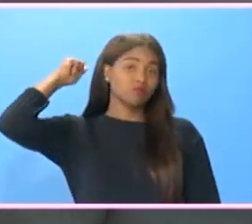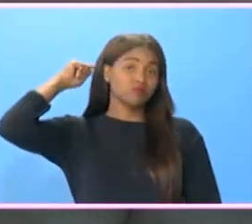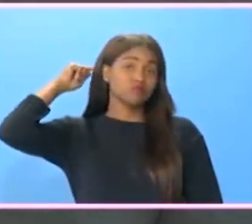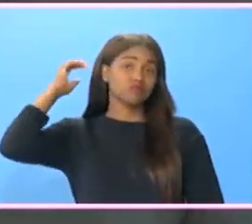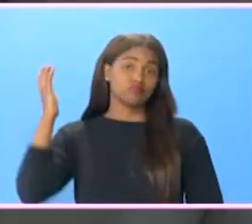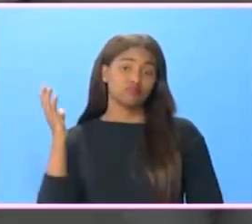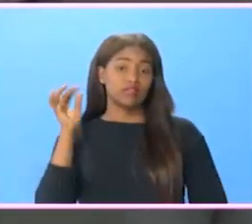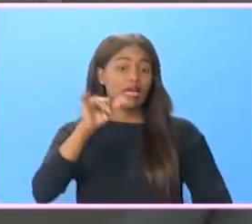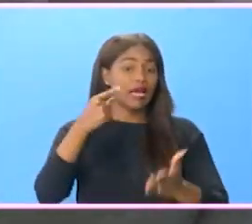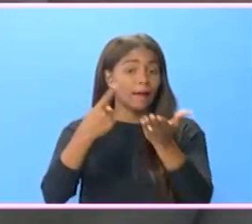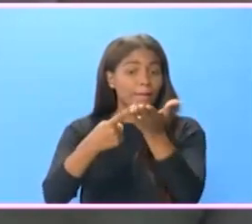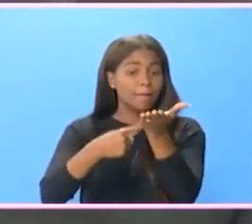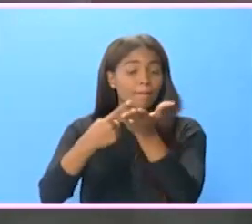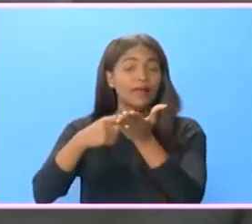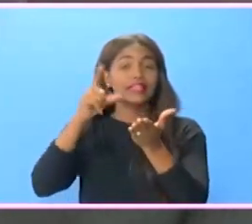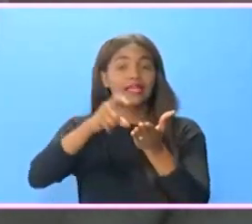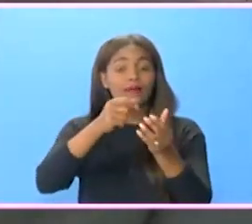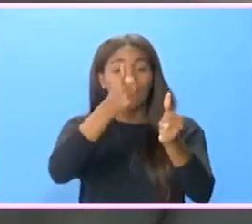debate debiera de ser técnico.